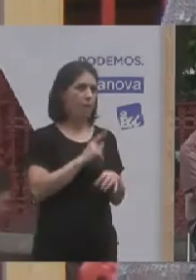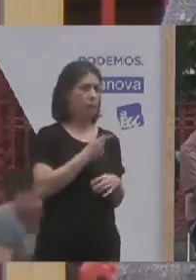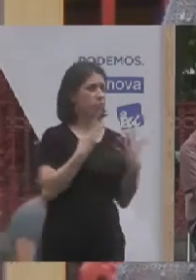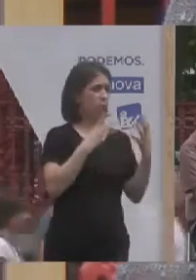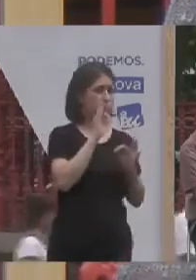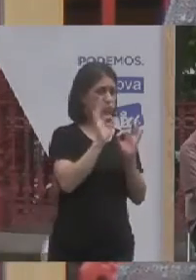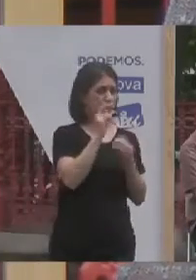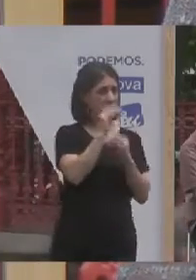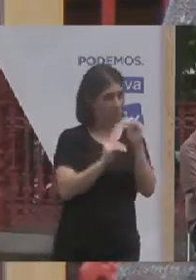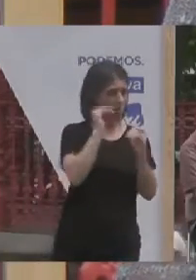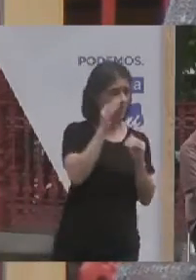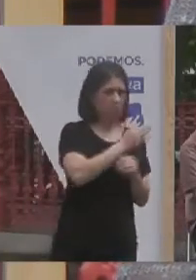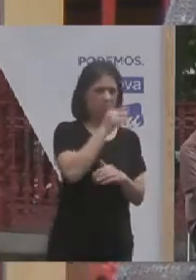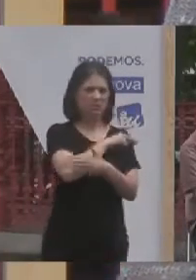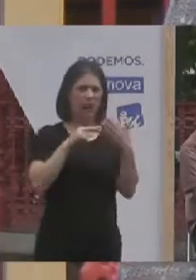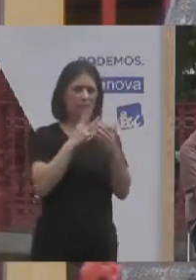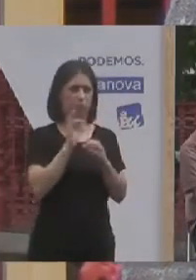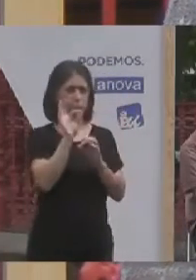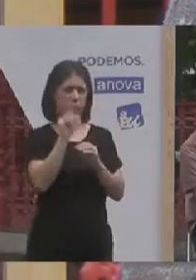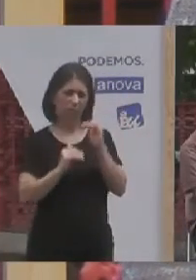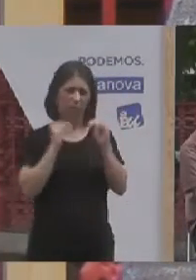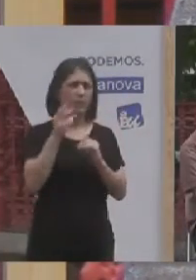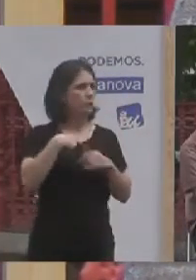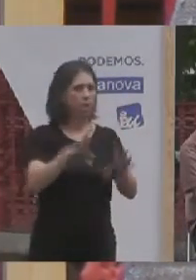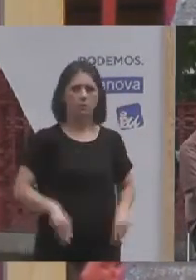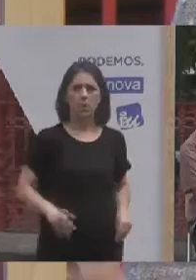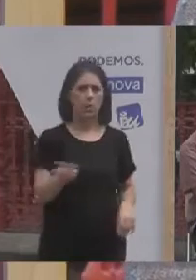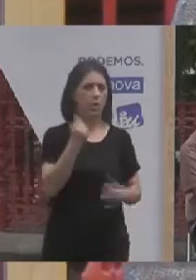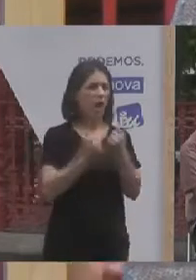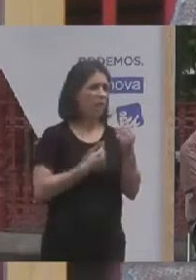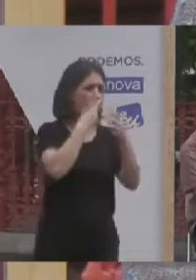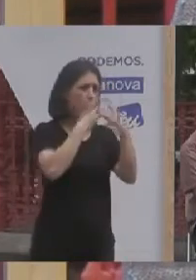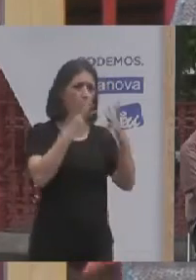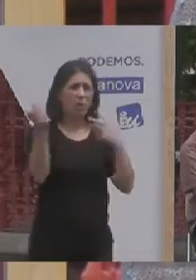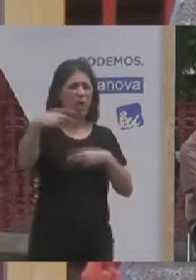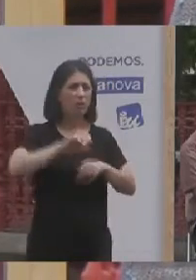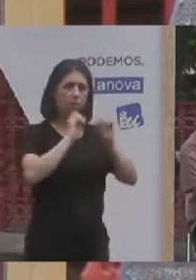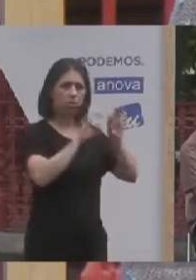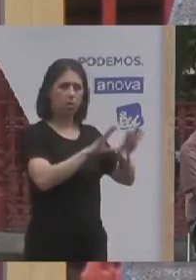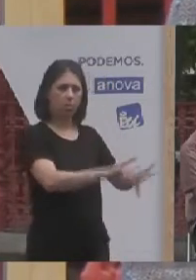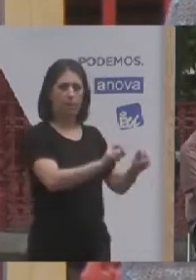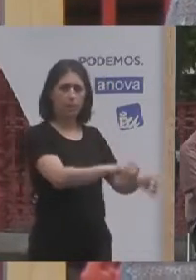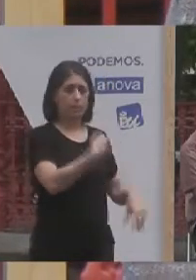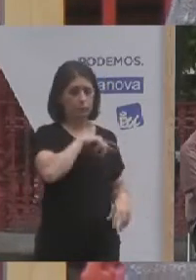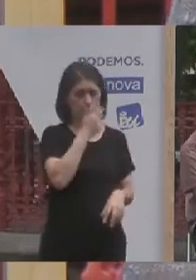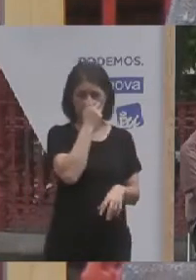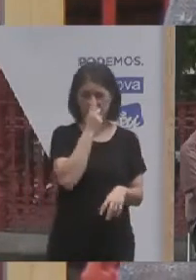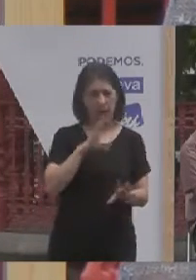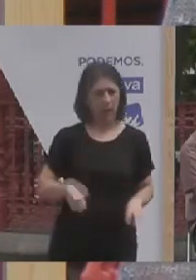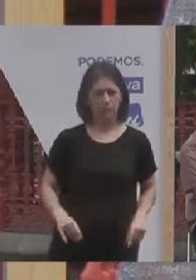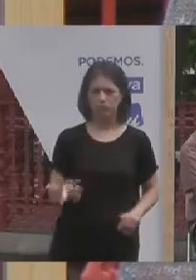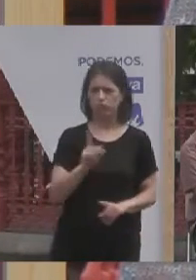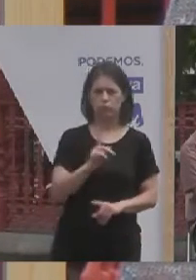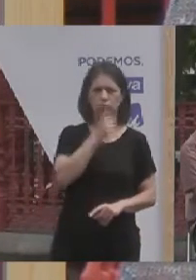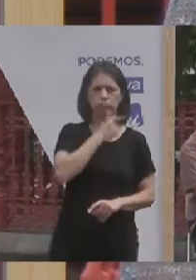media de Galicia. Eso é inaceptable. Queren resignarnos este abandono do público a que isto ten que ser así, pero nós non vamos a resignarnos a isto.